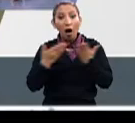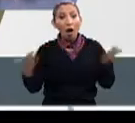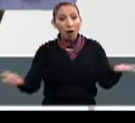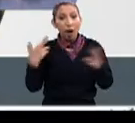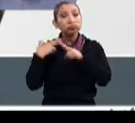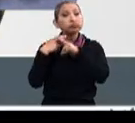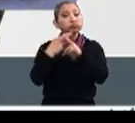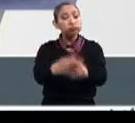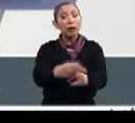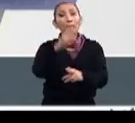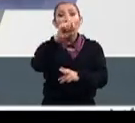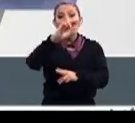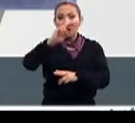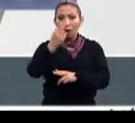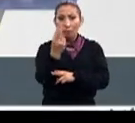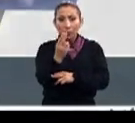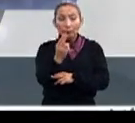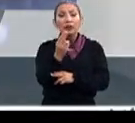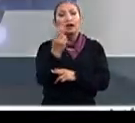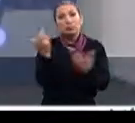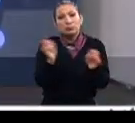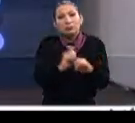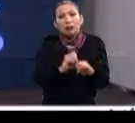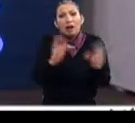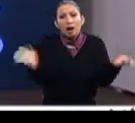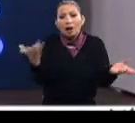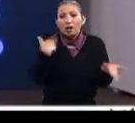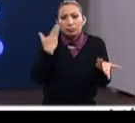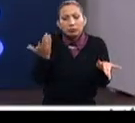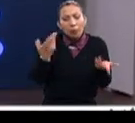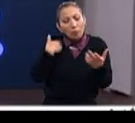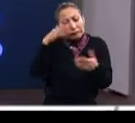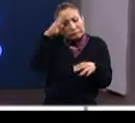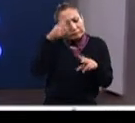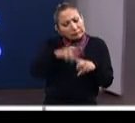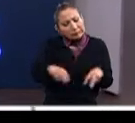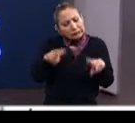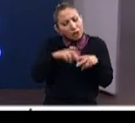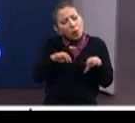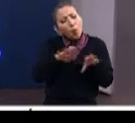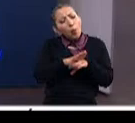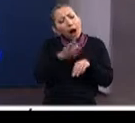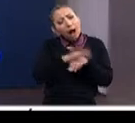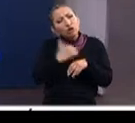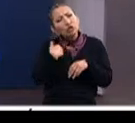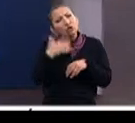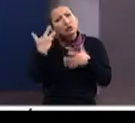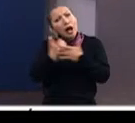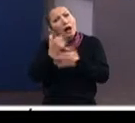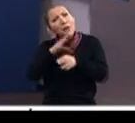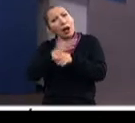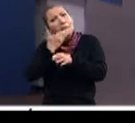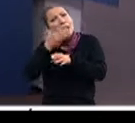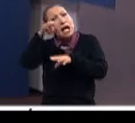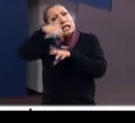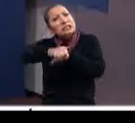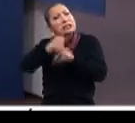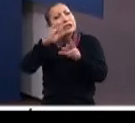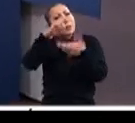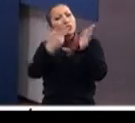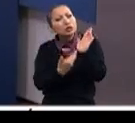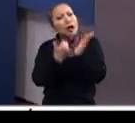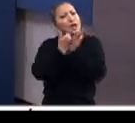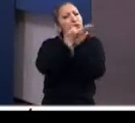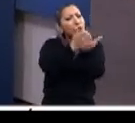estamos conmemorando, 20 de noviembre, y que desde luego pues invita a reflexionar cuáles fueron esos logros, cuáles fueron esos alcances de la